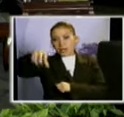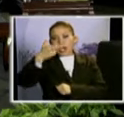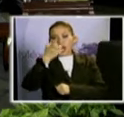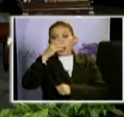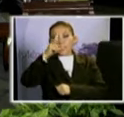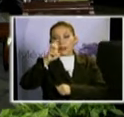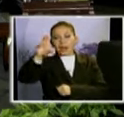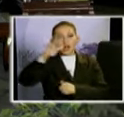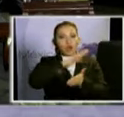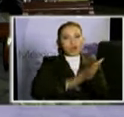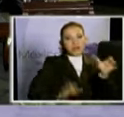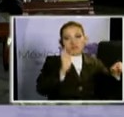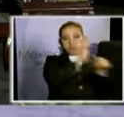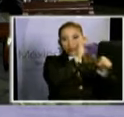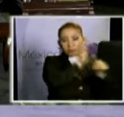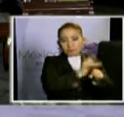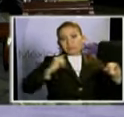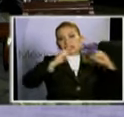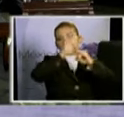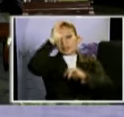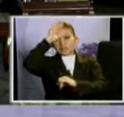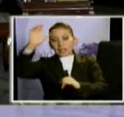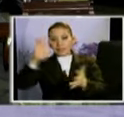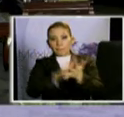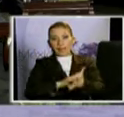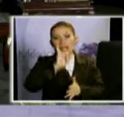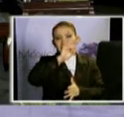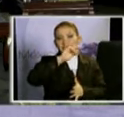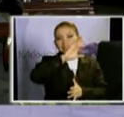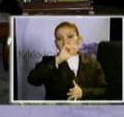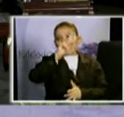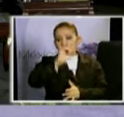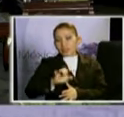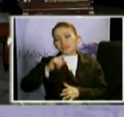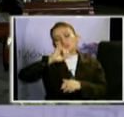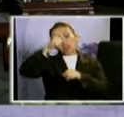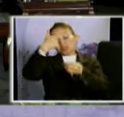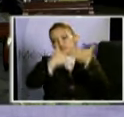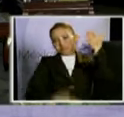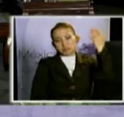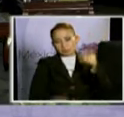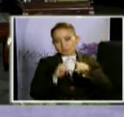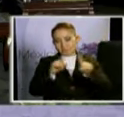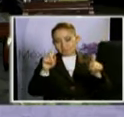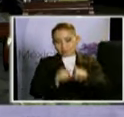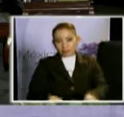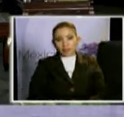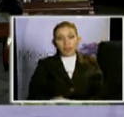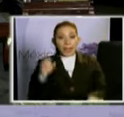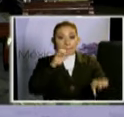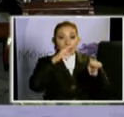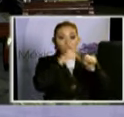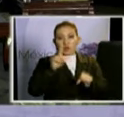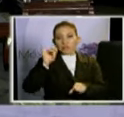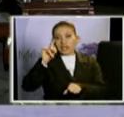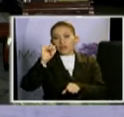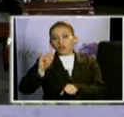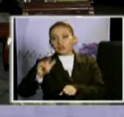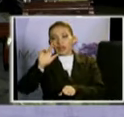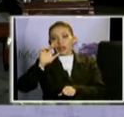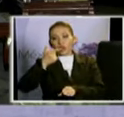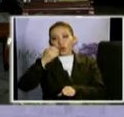Harvard, el Colegio de la Defensa, en el Instituto de Ciencias Penales, el INACIPE, entre otras instituciones. El embajador Luis Alfonso de